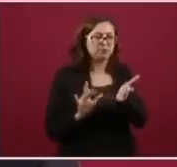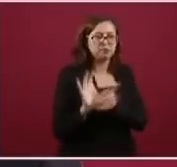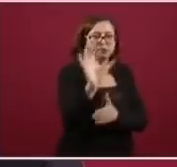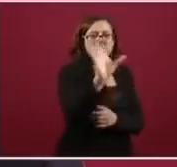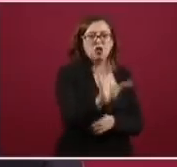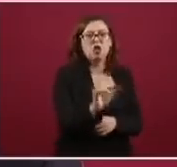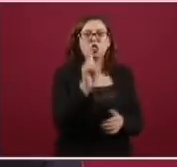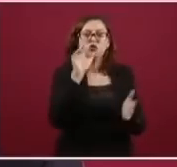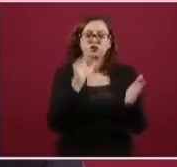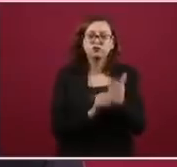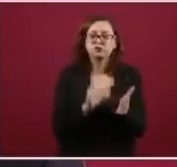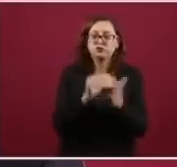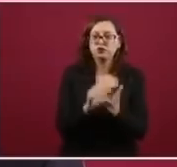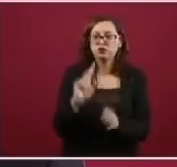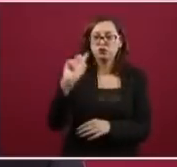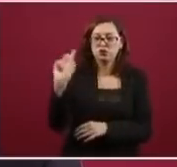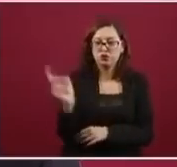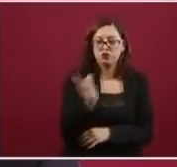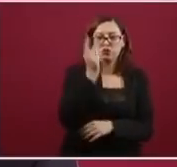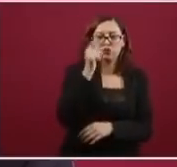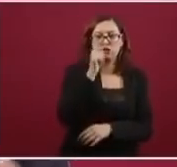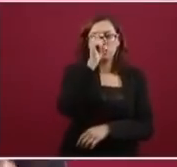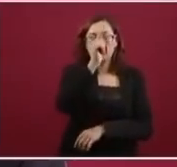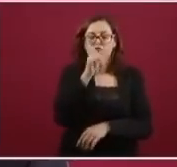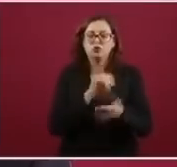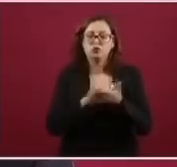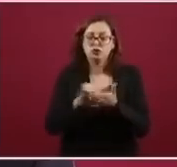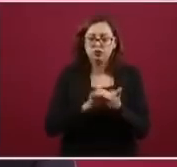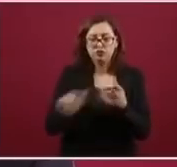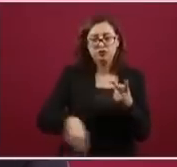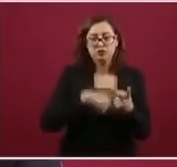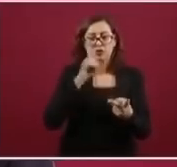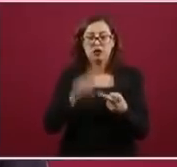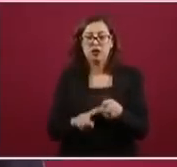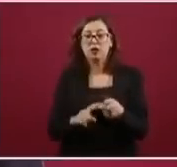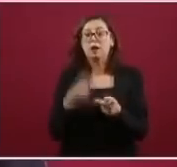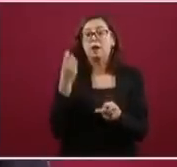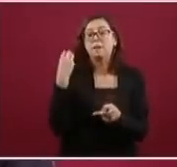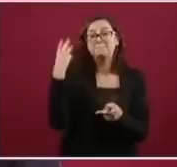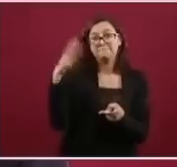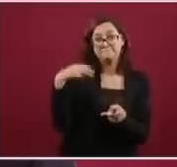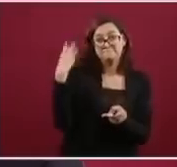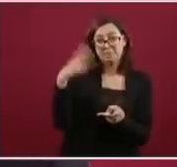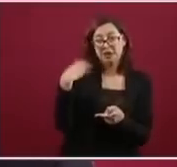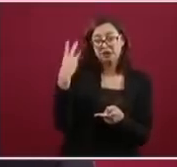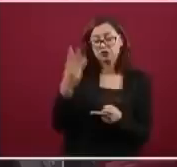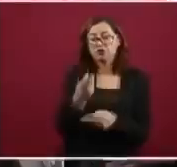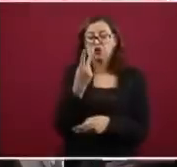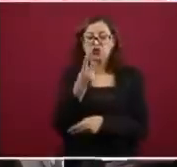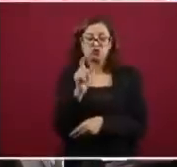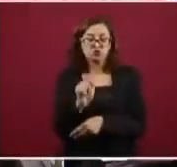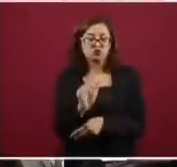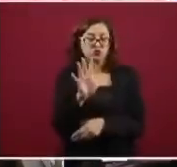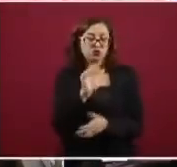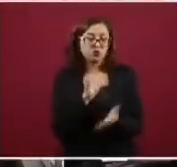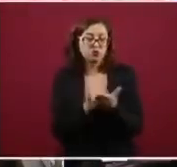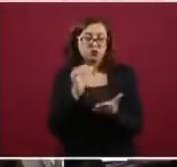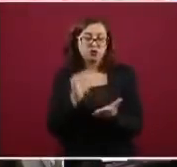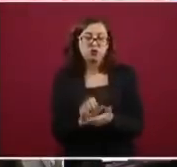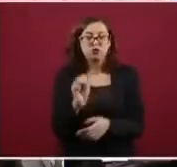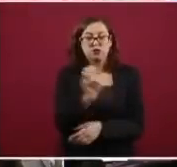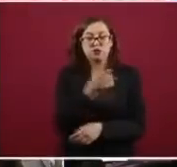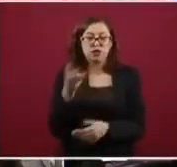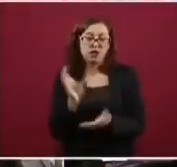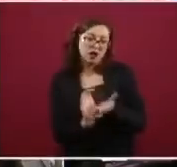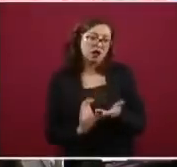millones de dólares en el mercado de nueva york después emitimos en el mes de marzo si mal no recuerdo 2.5 millones de euros después